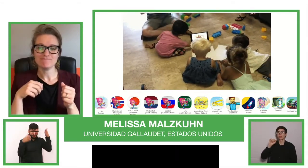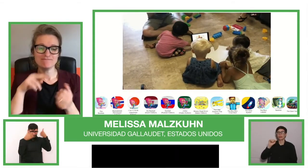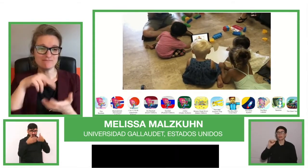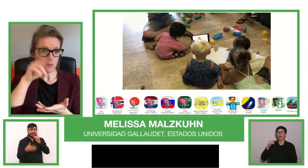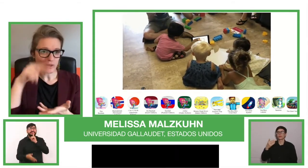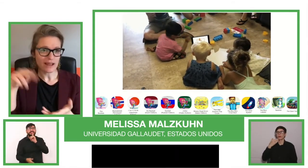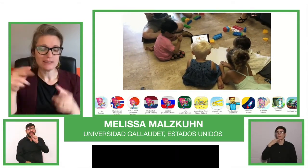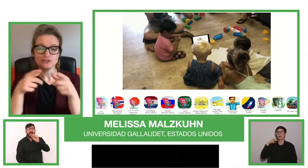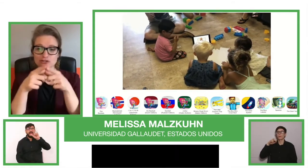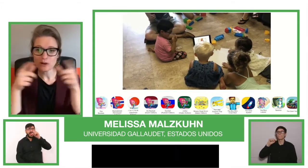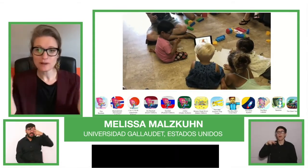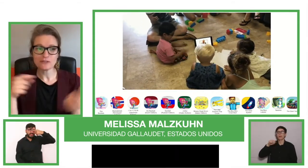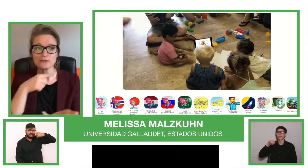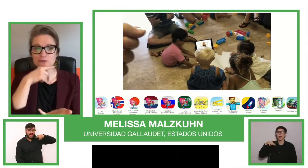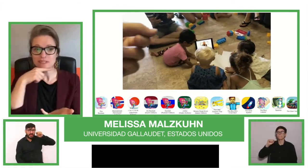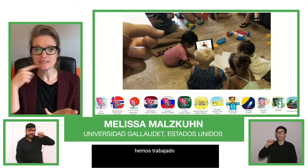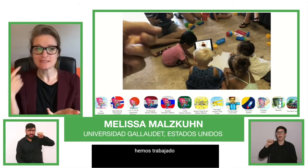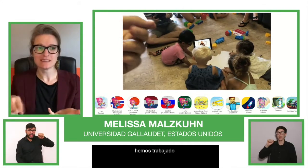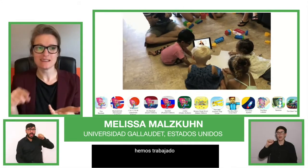Panamá,